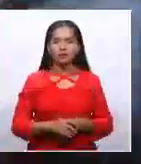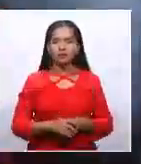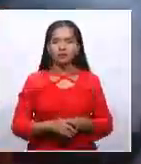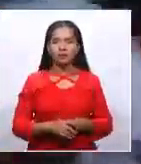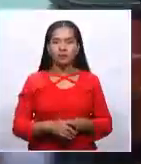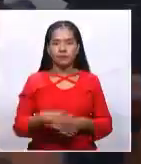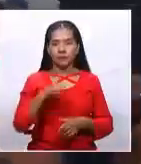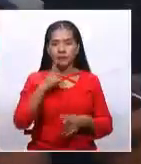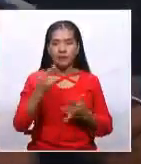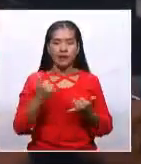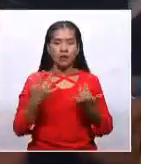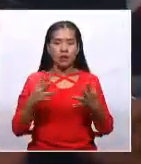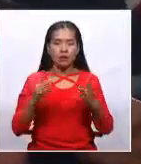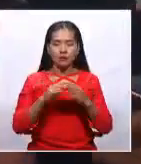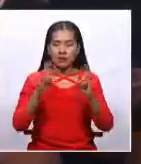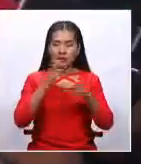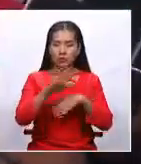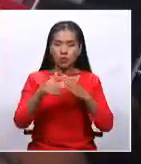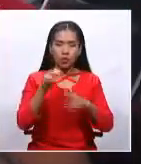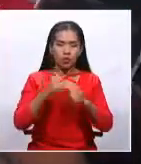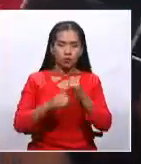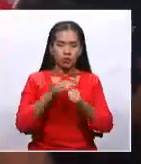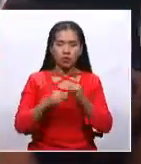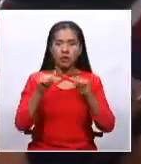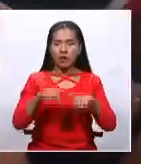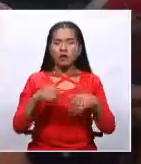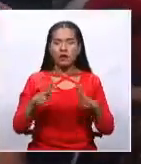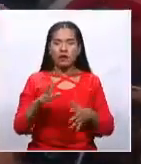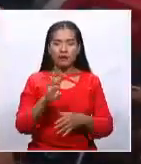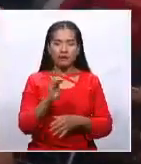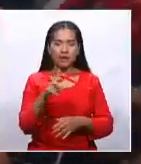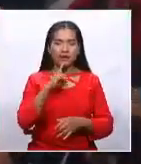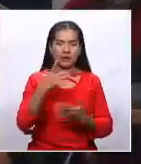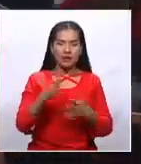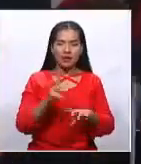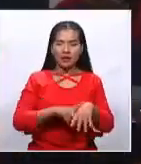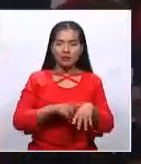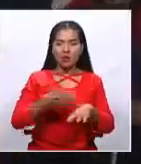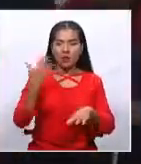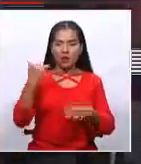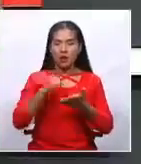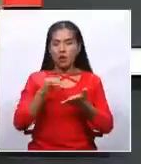No, no tenemos. El caso está radicando acá en la FCC del centro. En El Alto no.